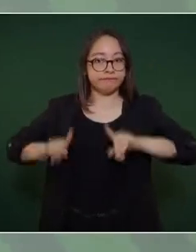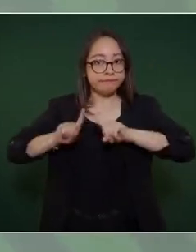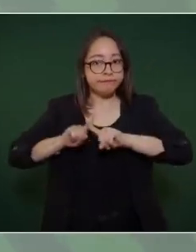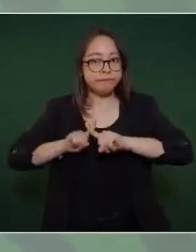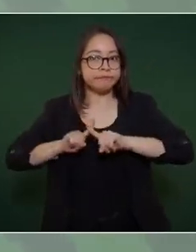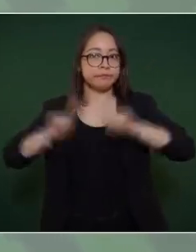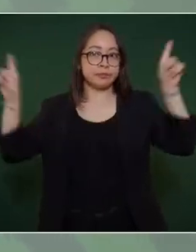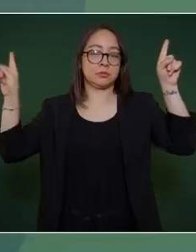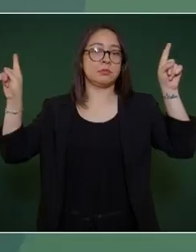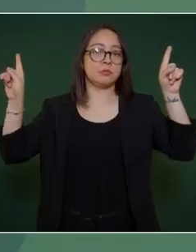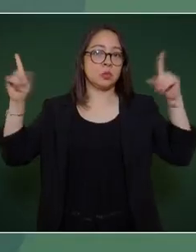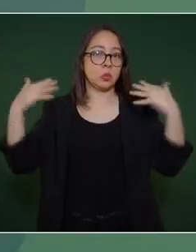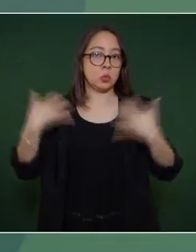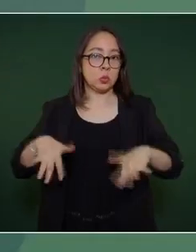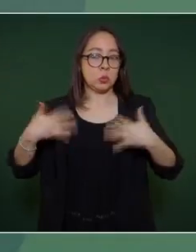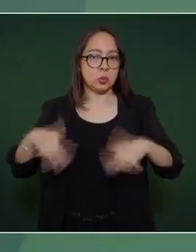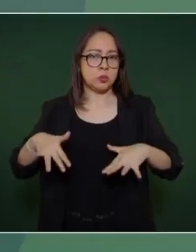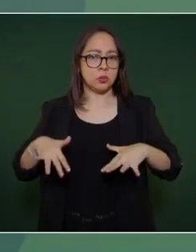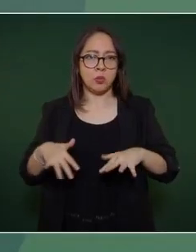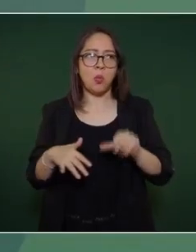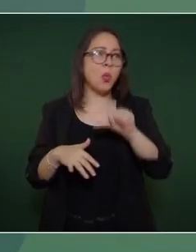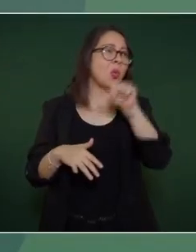No es corrupto.